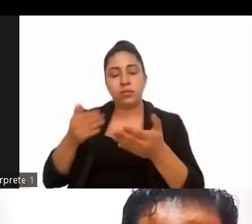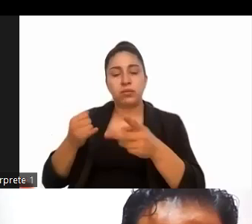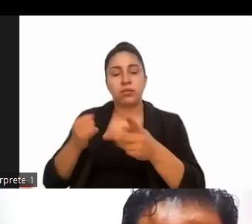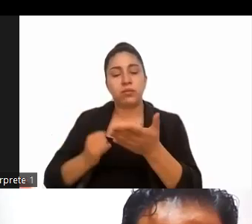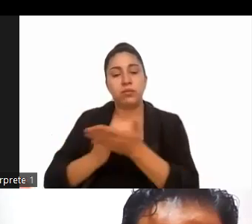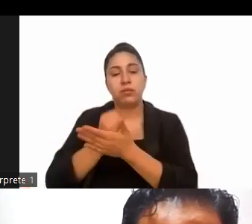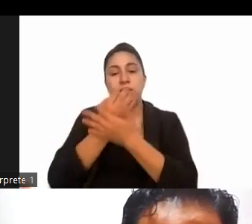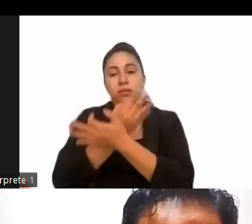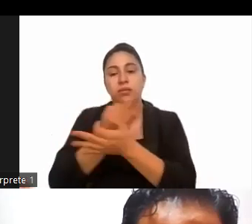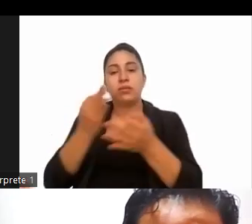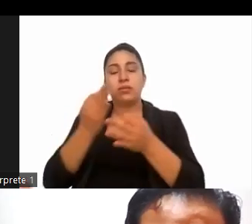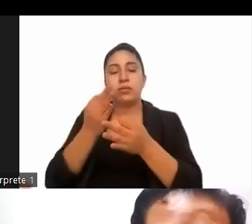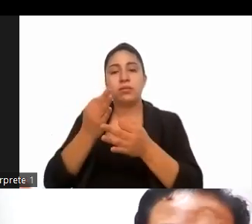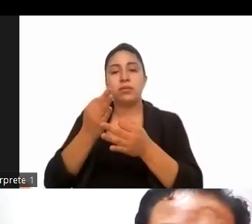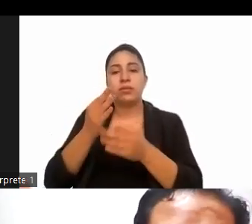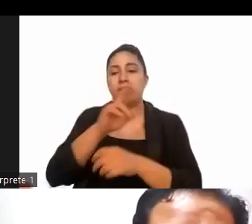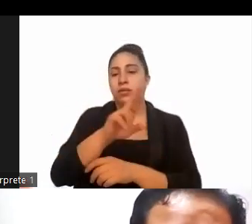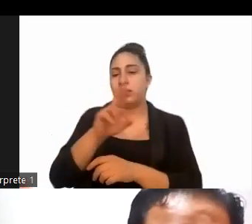del expediente